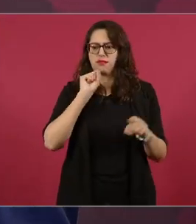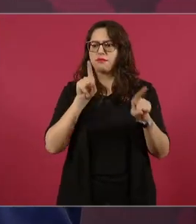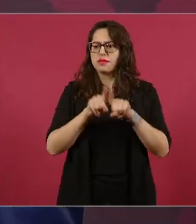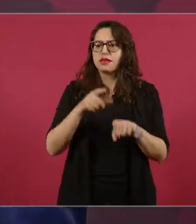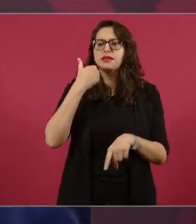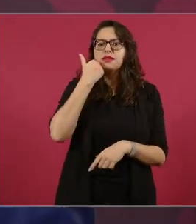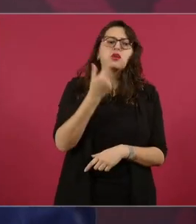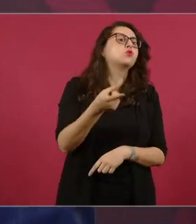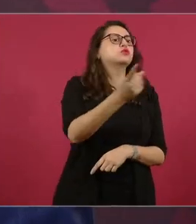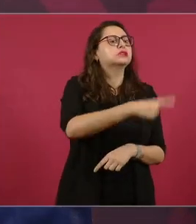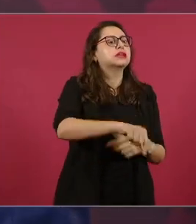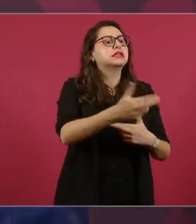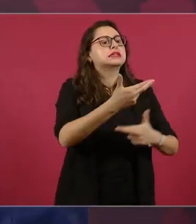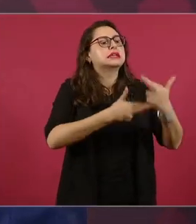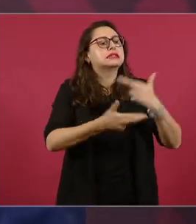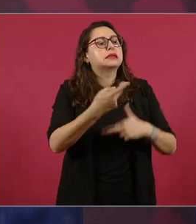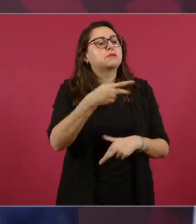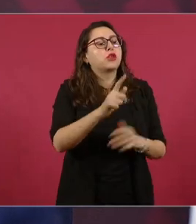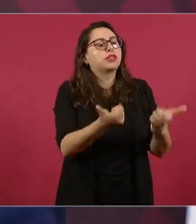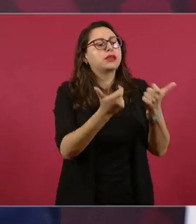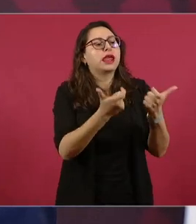llevaron.